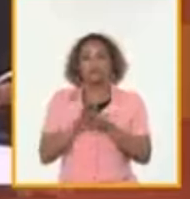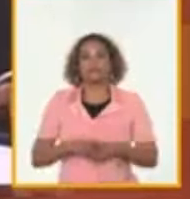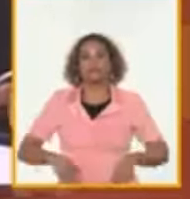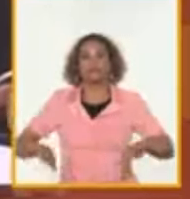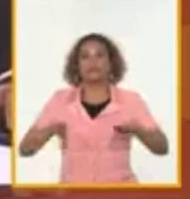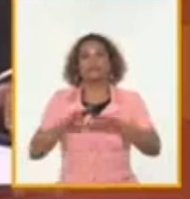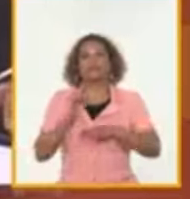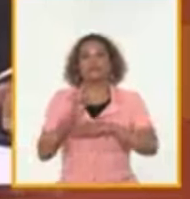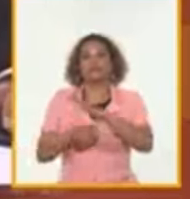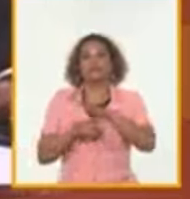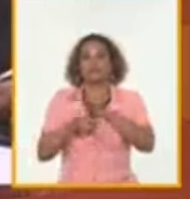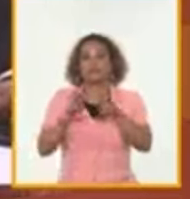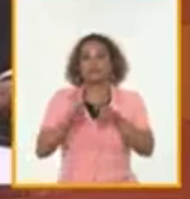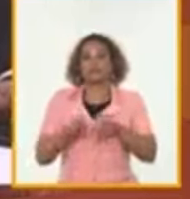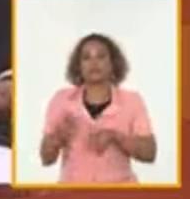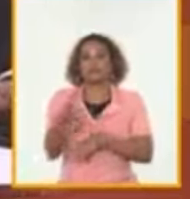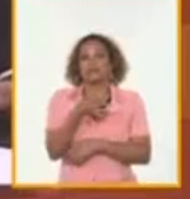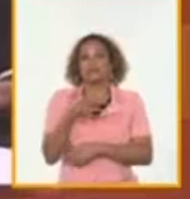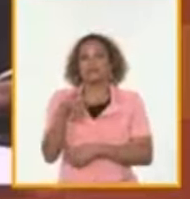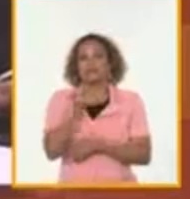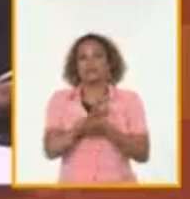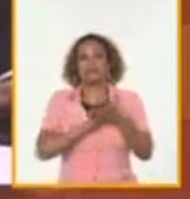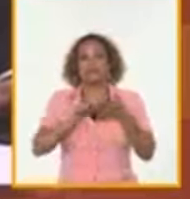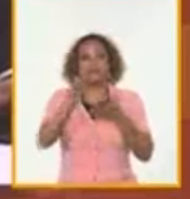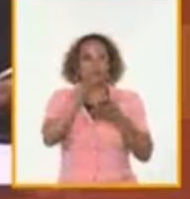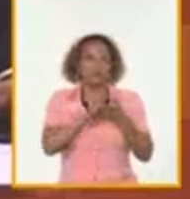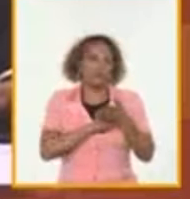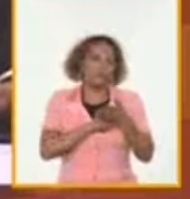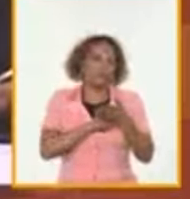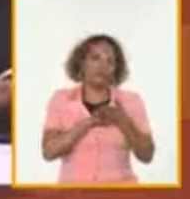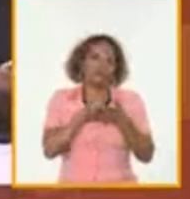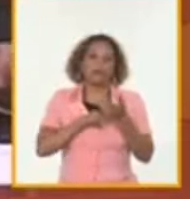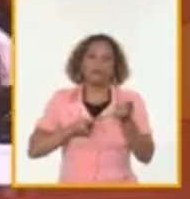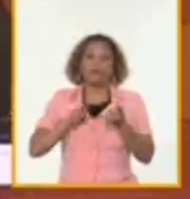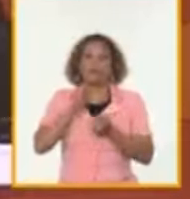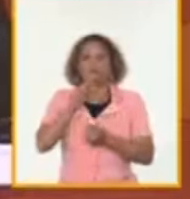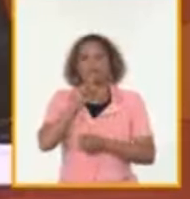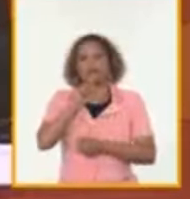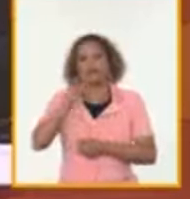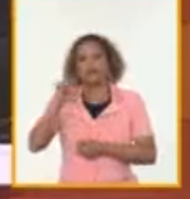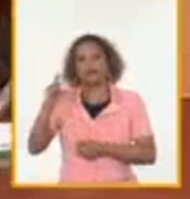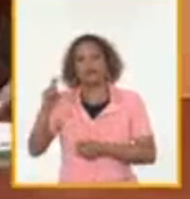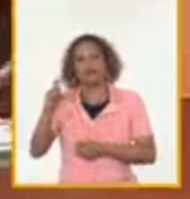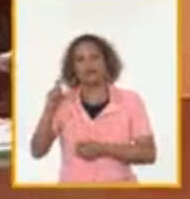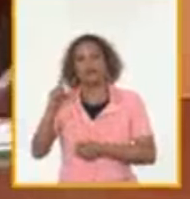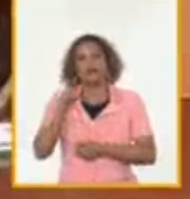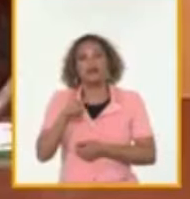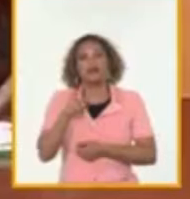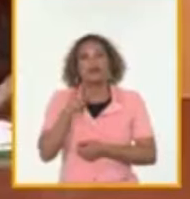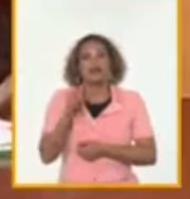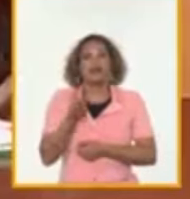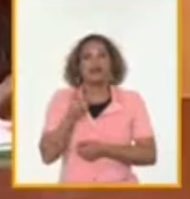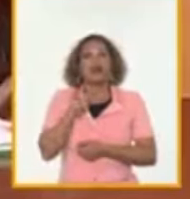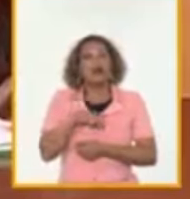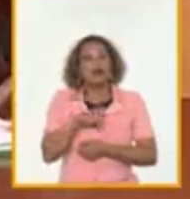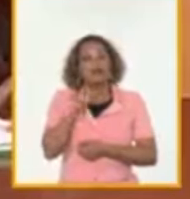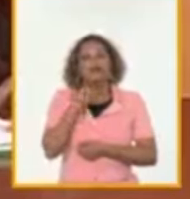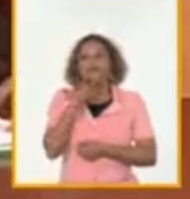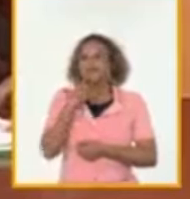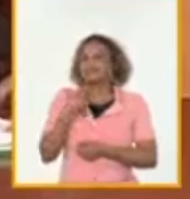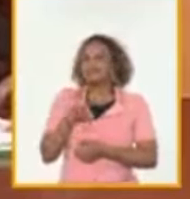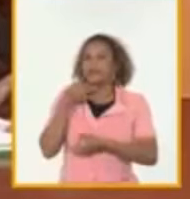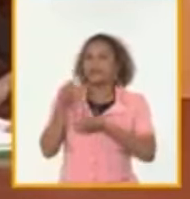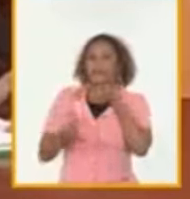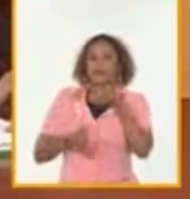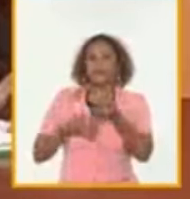presidente de la asamblea municipal del poder Popular en este territorio compañero mani García López y Osmani me gustaría pues hablar precisamente